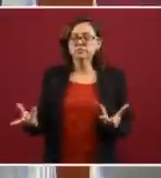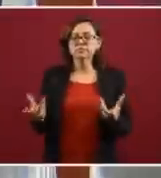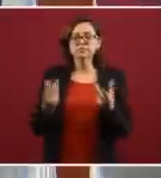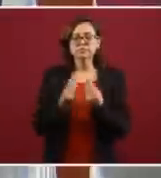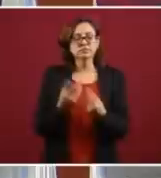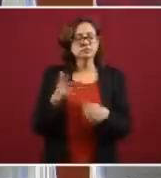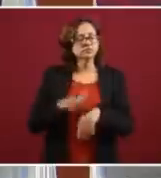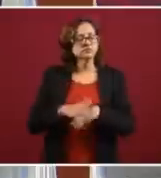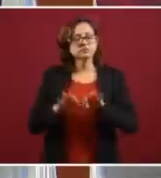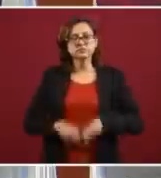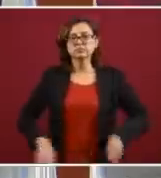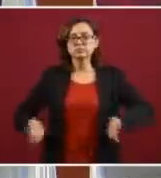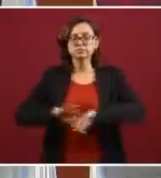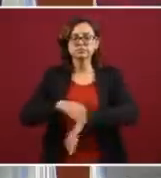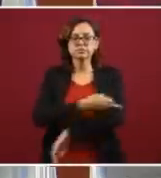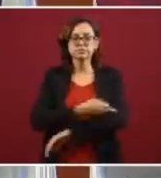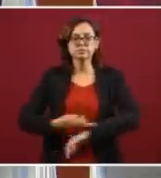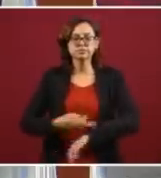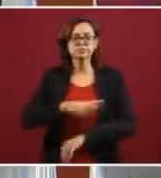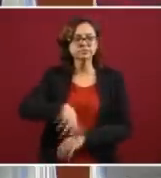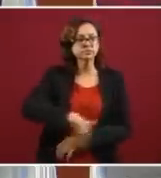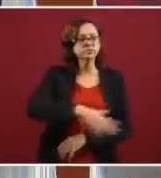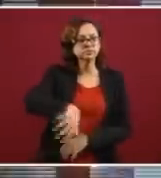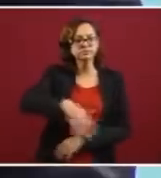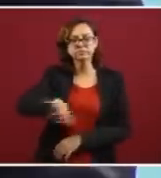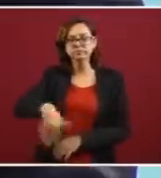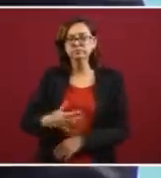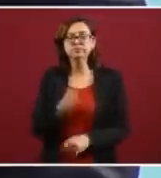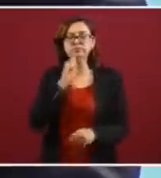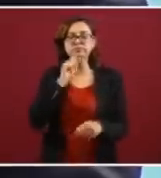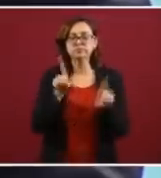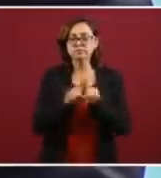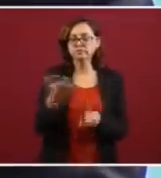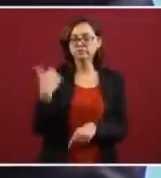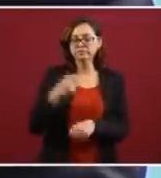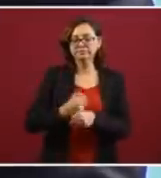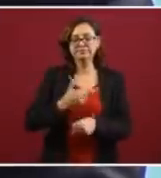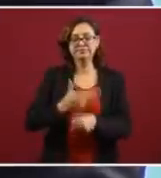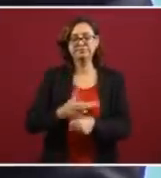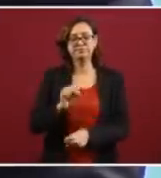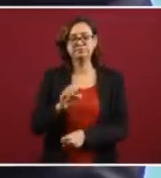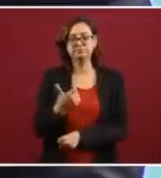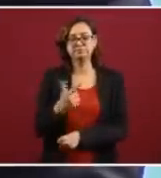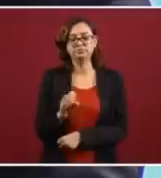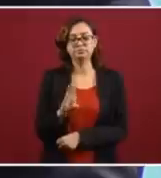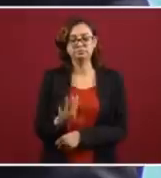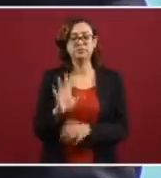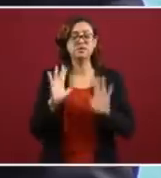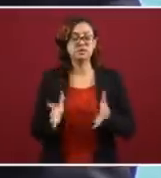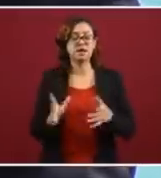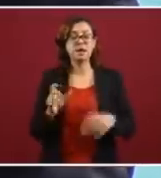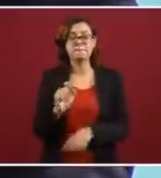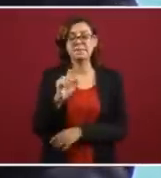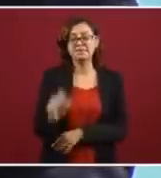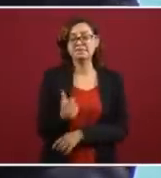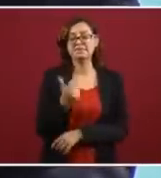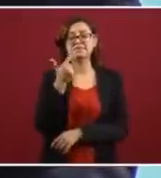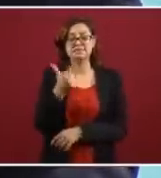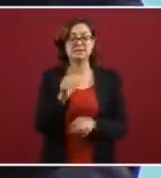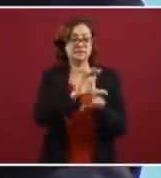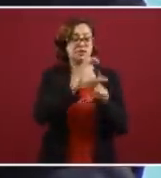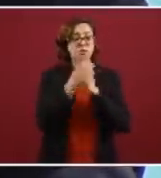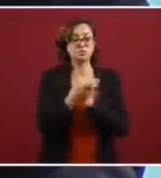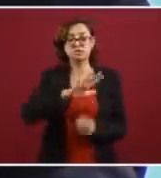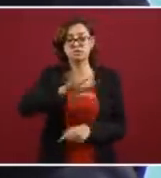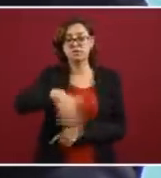parte fundamental en estas tareas. Como lo señalaba ya la secretaria, se han instalado ya 27 comisiones locales de búsqueda, nos faltan